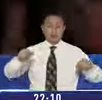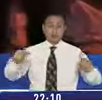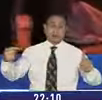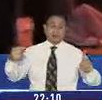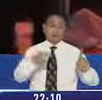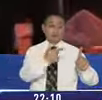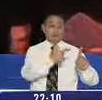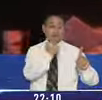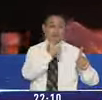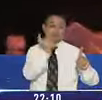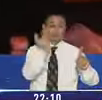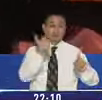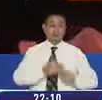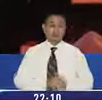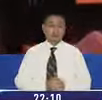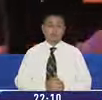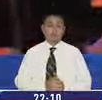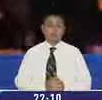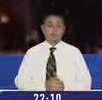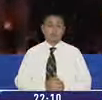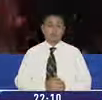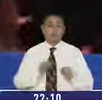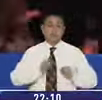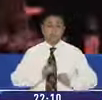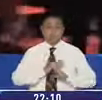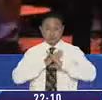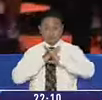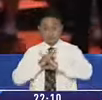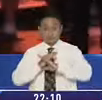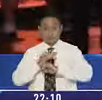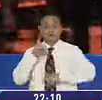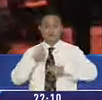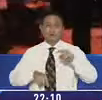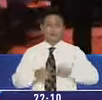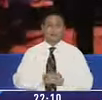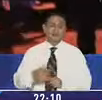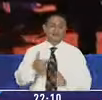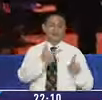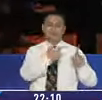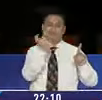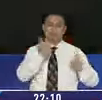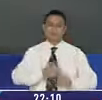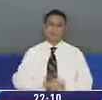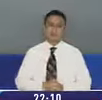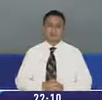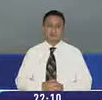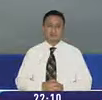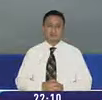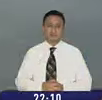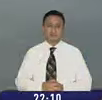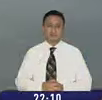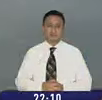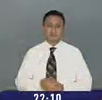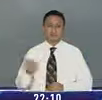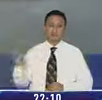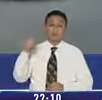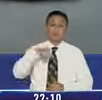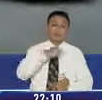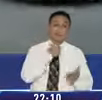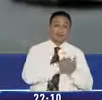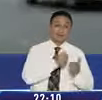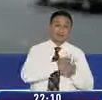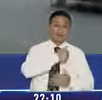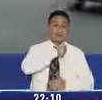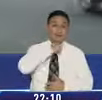motocicleta. Aunque intentó enfrentarlos, su acción fue en vano. Él vino a comprar cerveza y